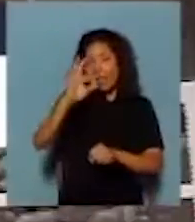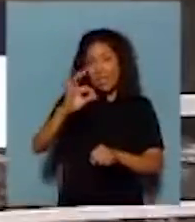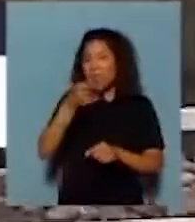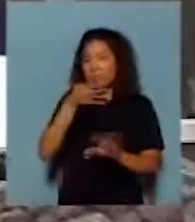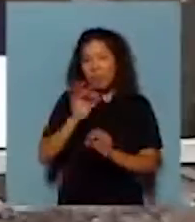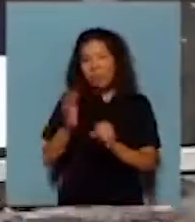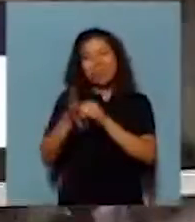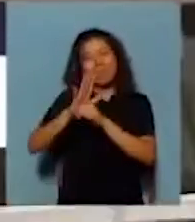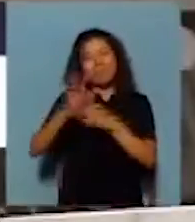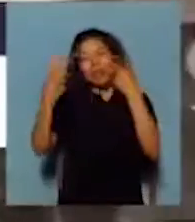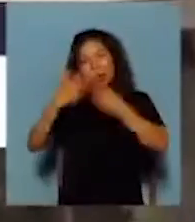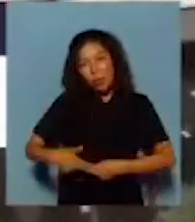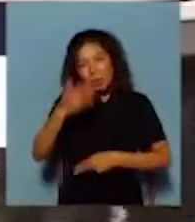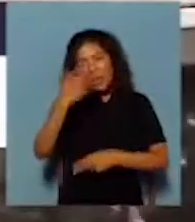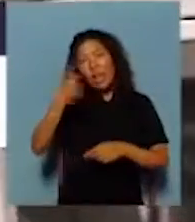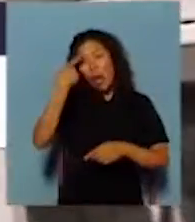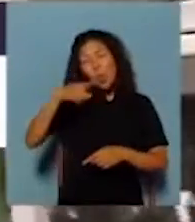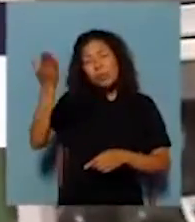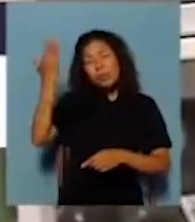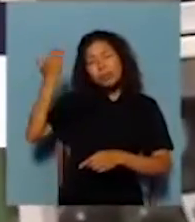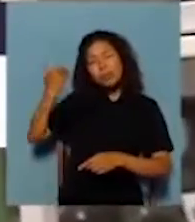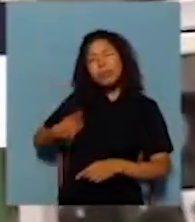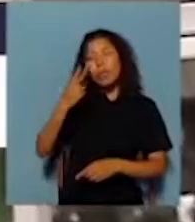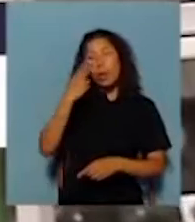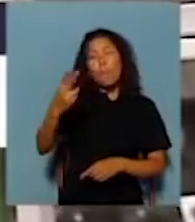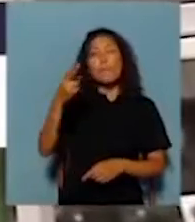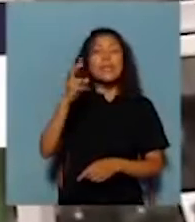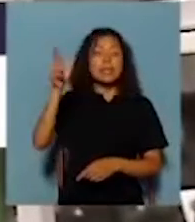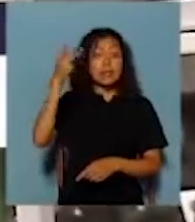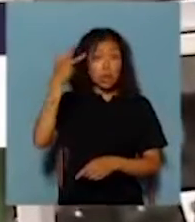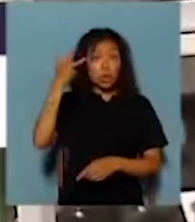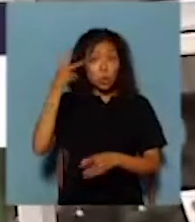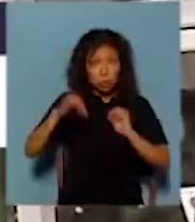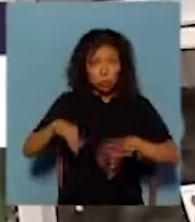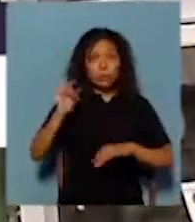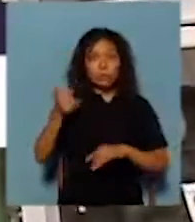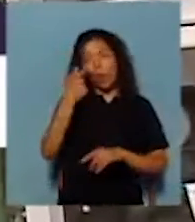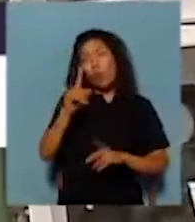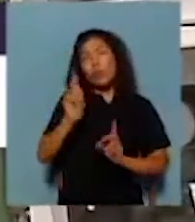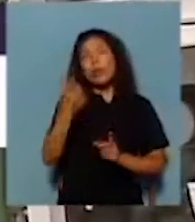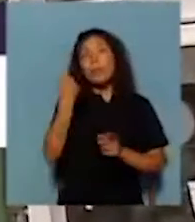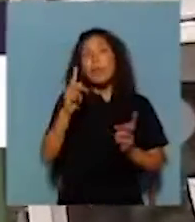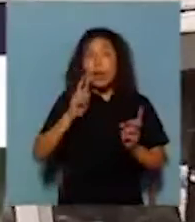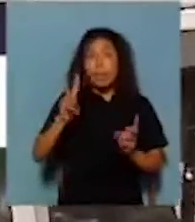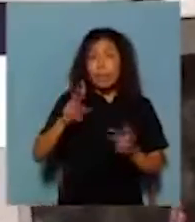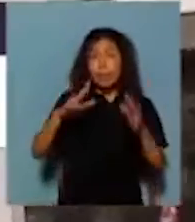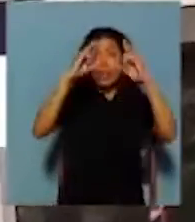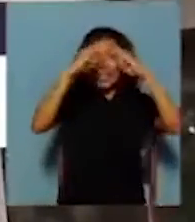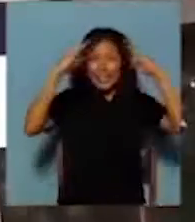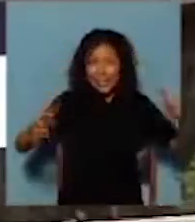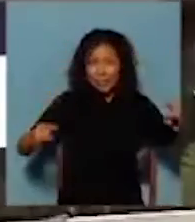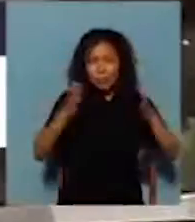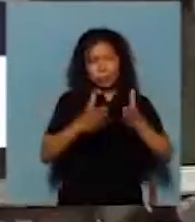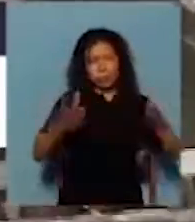última en el 2018, y bueno, hoy estamos contentos porque el predio es más grande, la carpa cubierta es más grande y todo está cubierto,